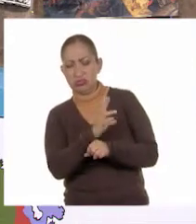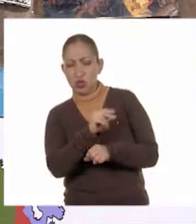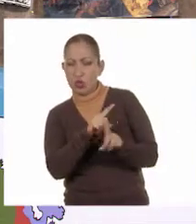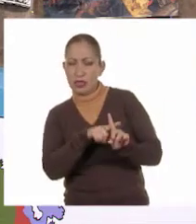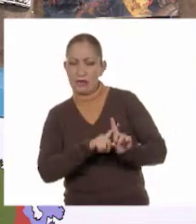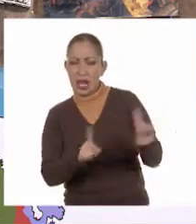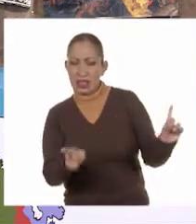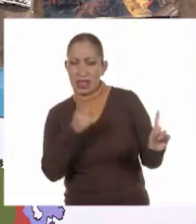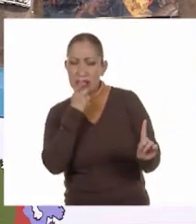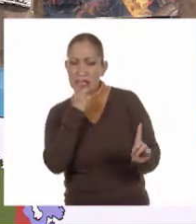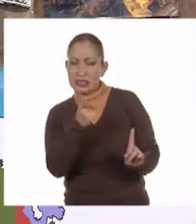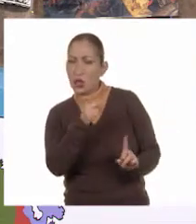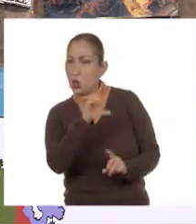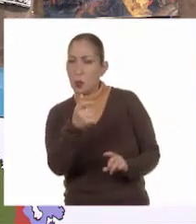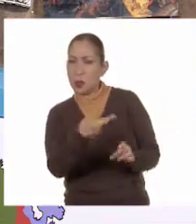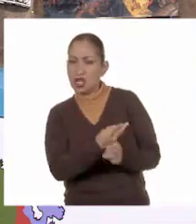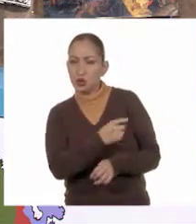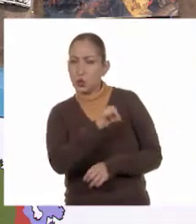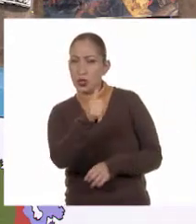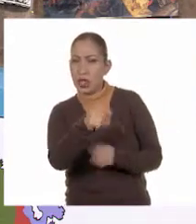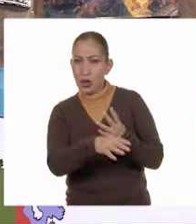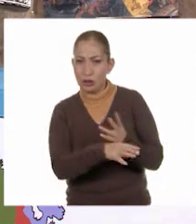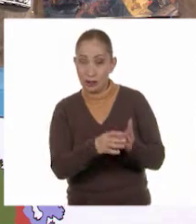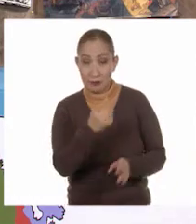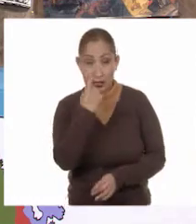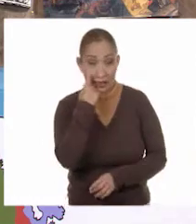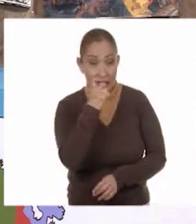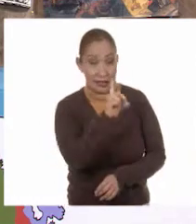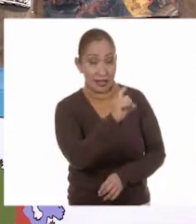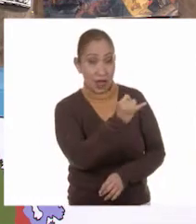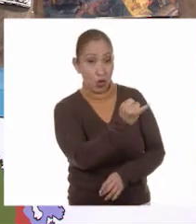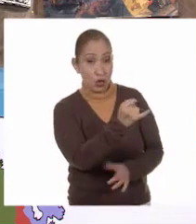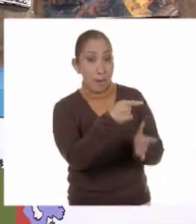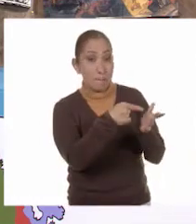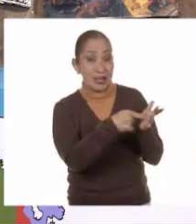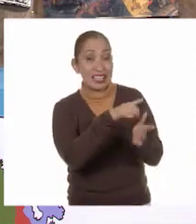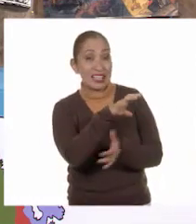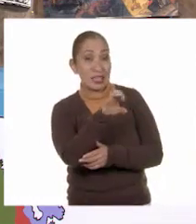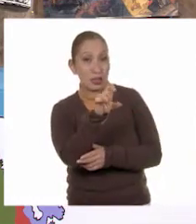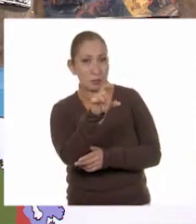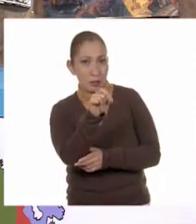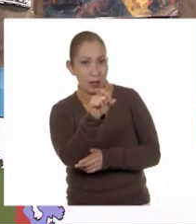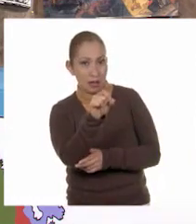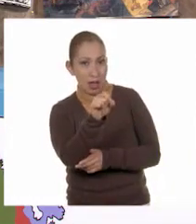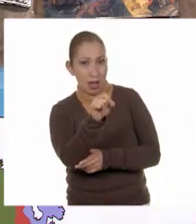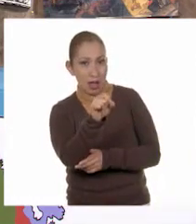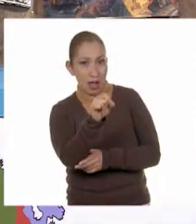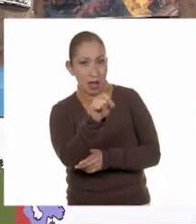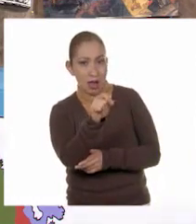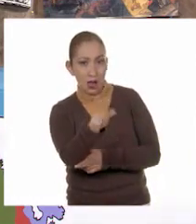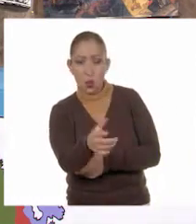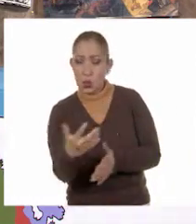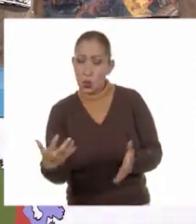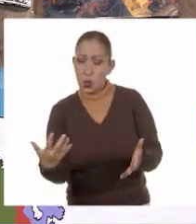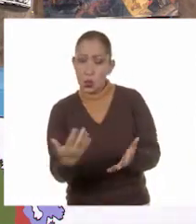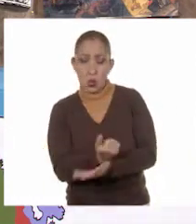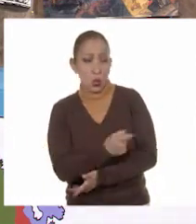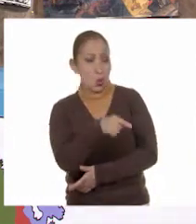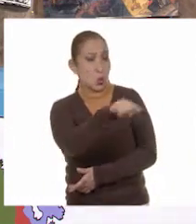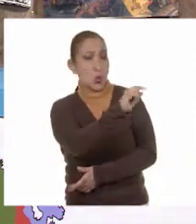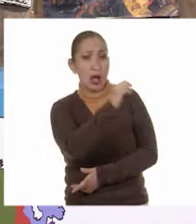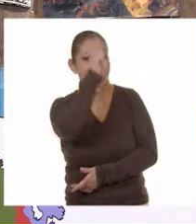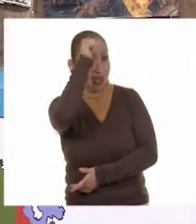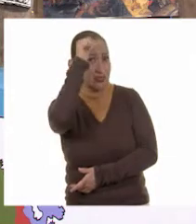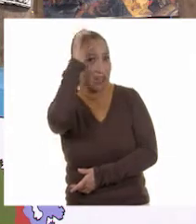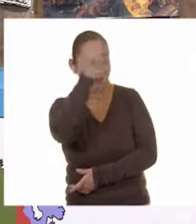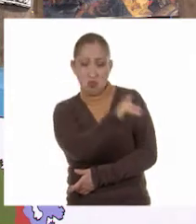plantean una versión diferente de lo ocurrido. El 30 de junio de 1520 fue una aplastante victoria de la población mexica,